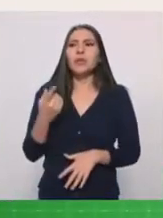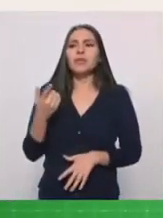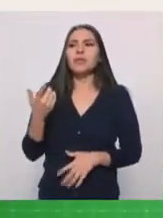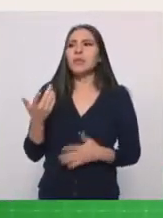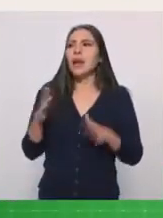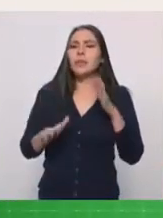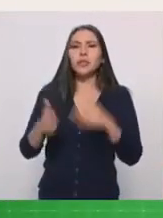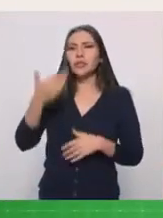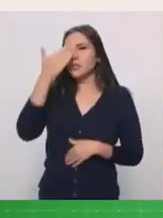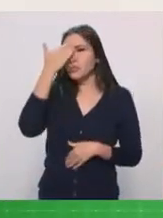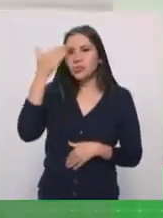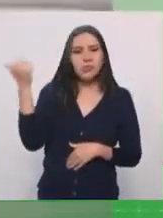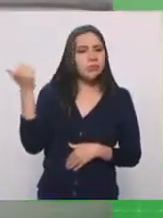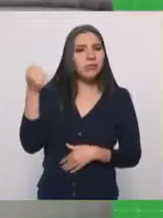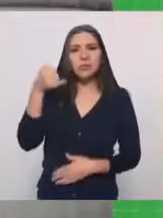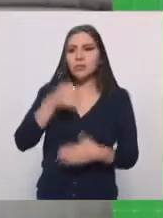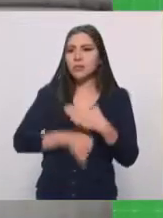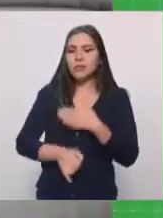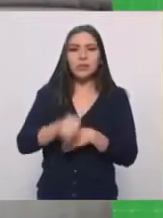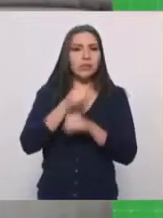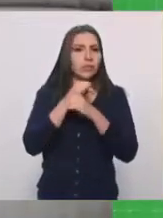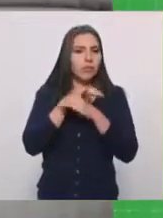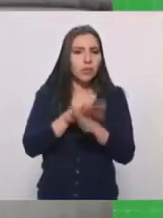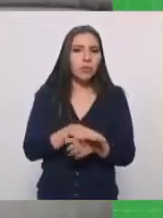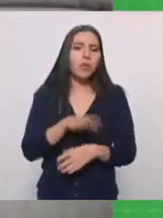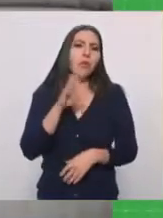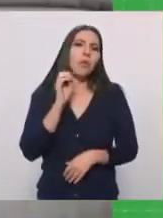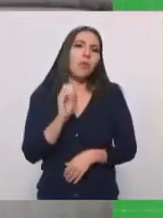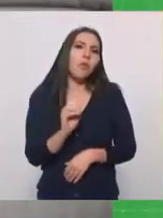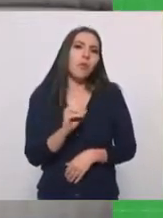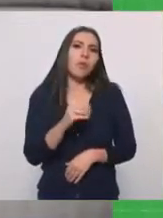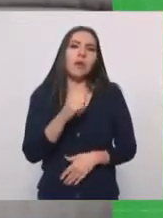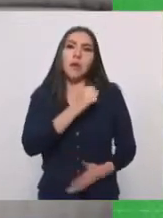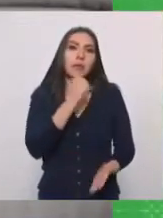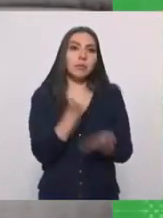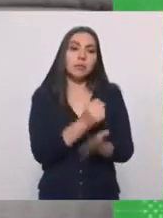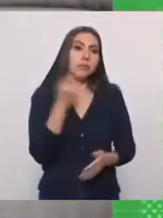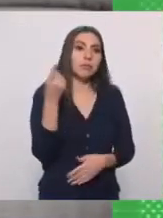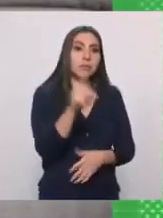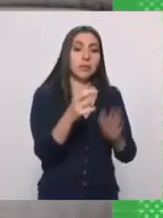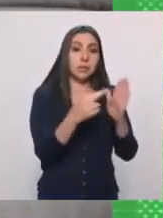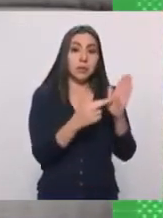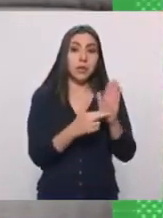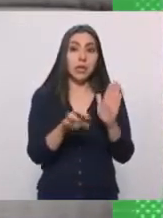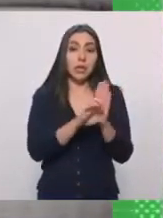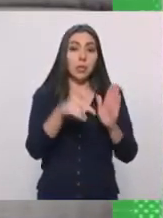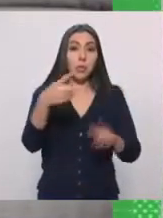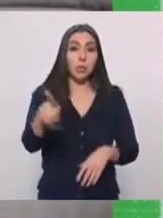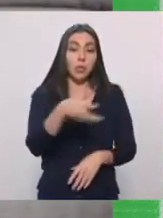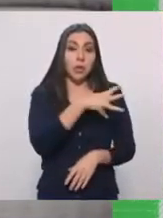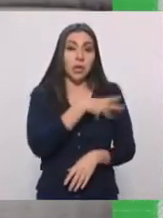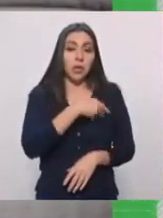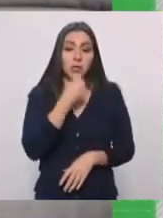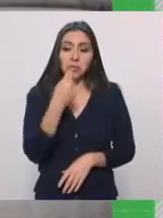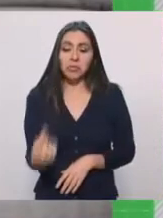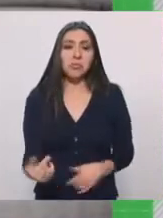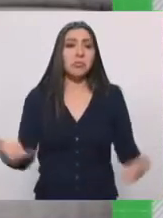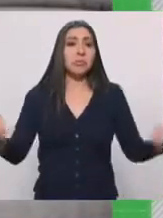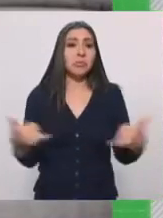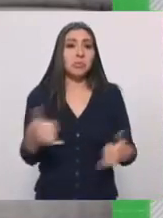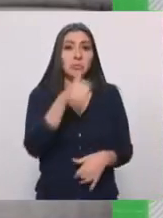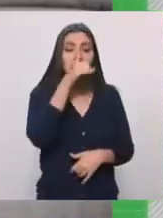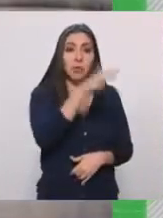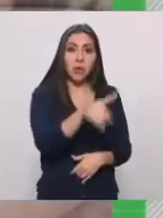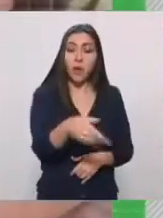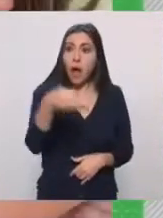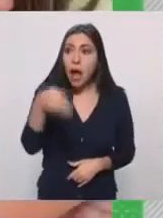por miedo, por un tema de reglas de disciplina. Es que si tu hijo te levanta la voz, no permitas que te